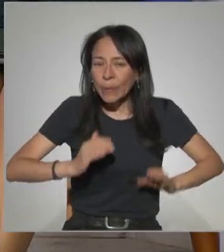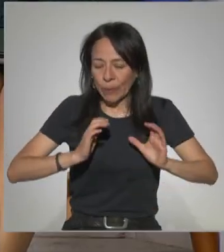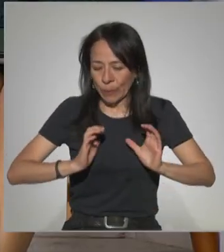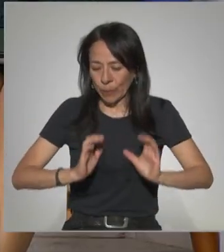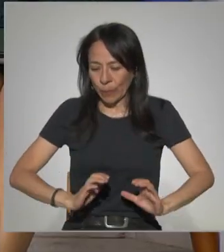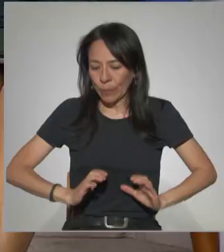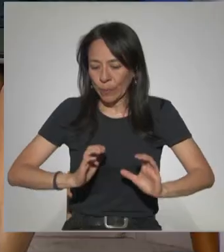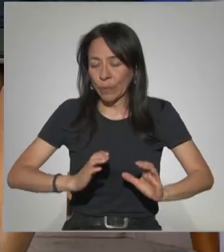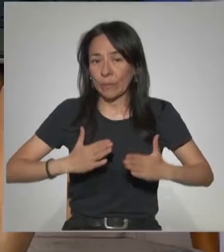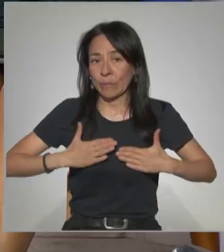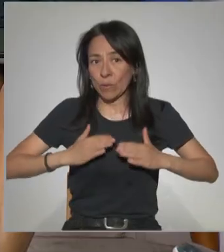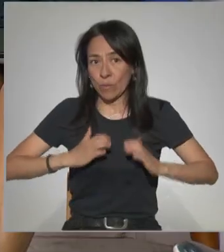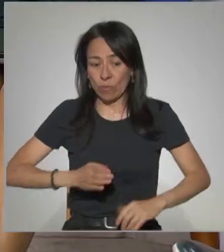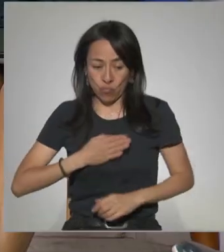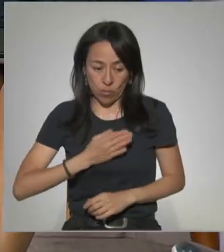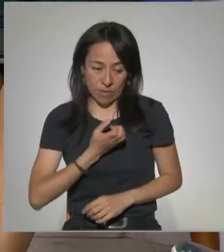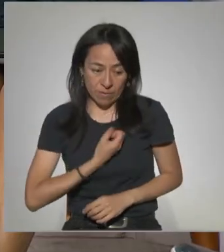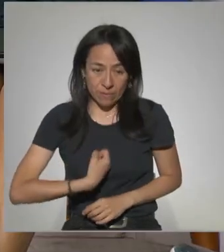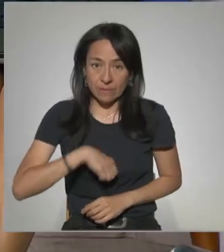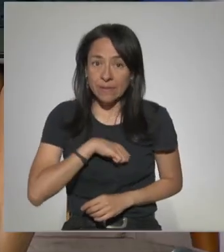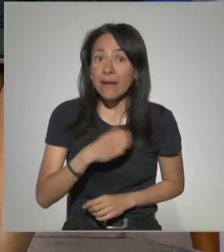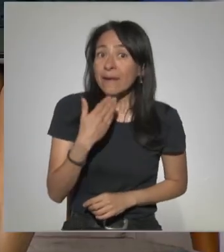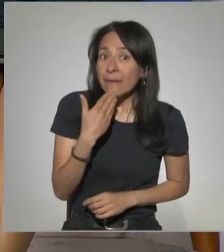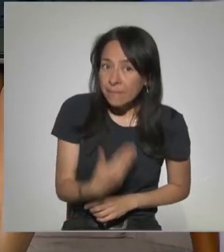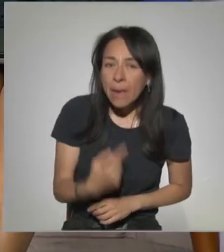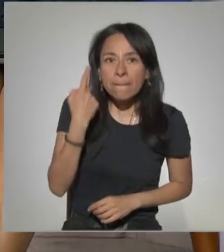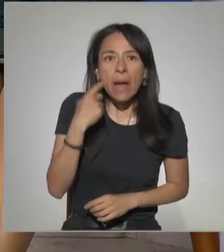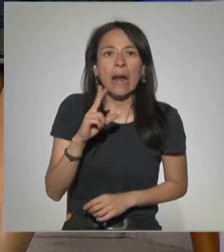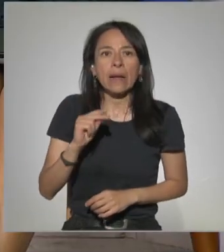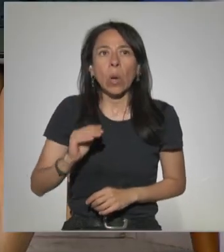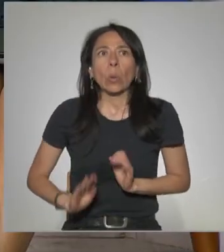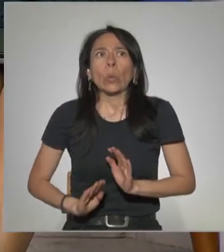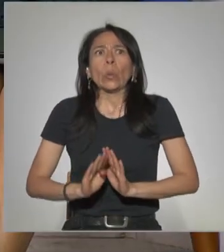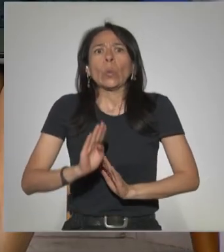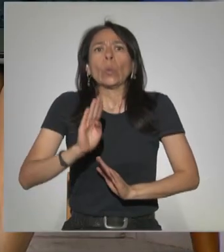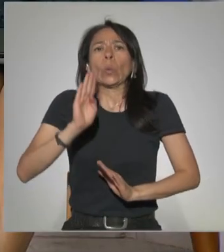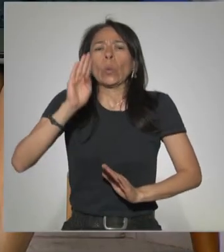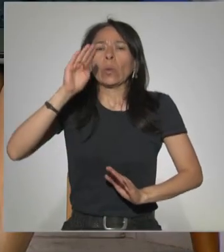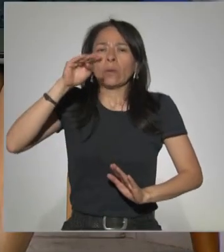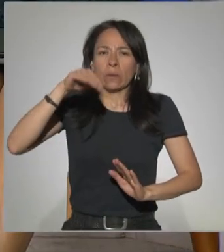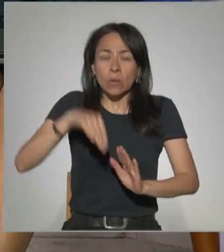propio, para que no estemos tampoco en estos picos continuos, ¿no?